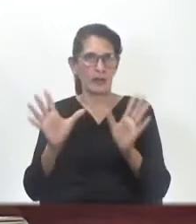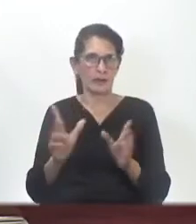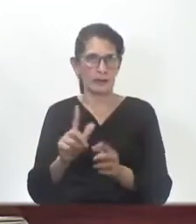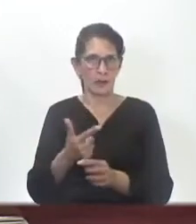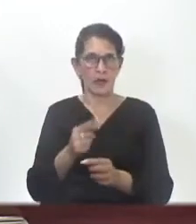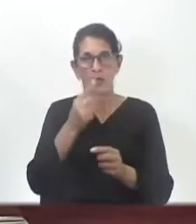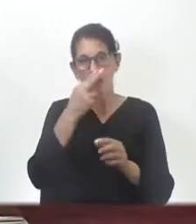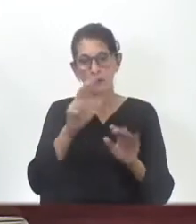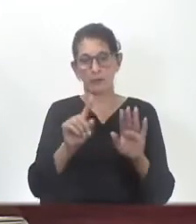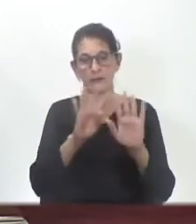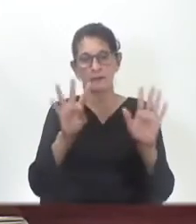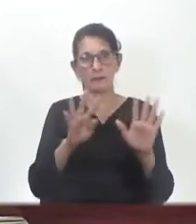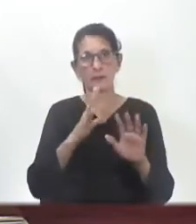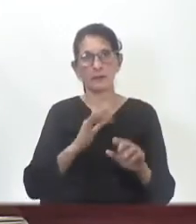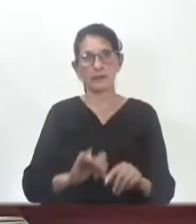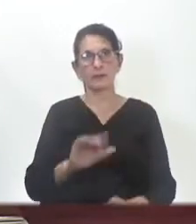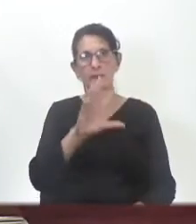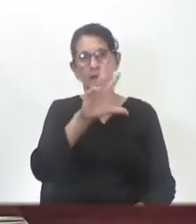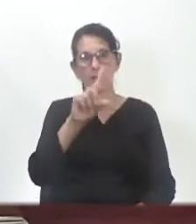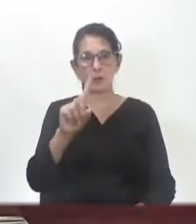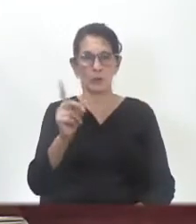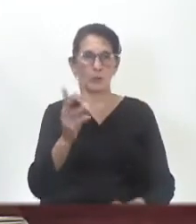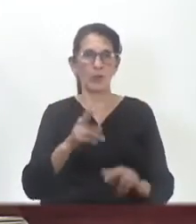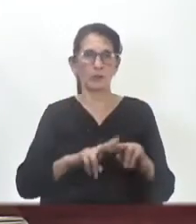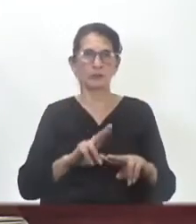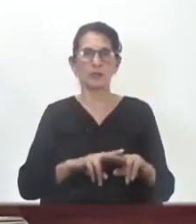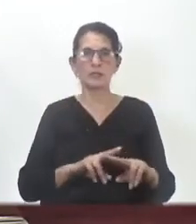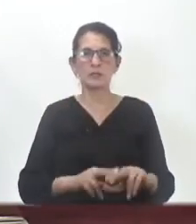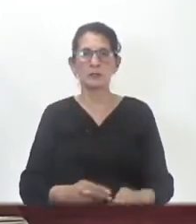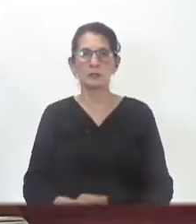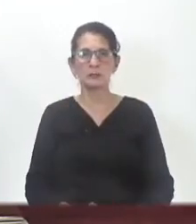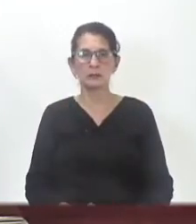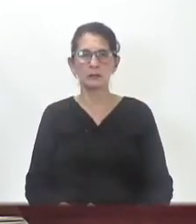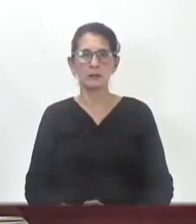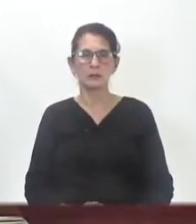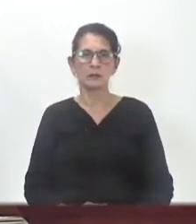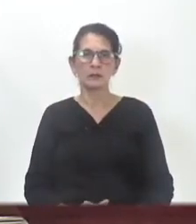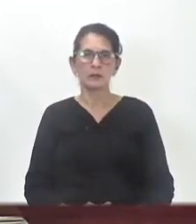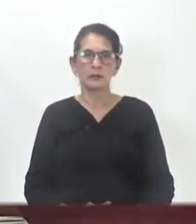2019 hubieron 31 muertos.